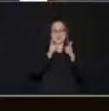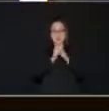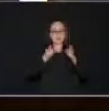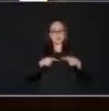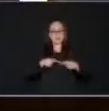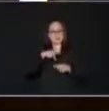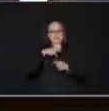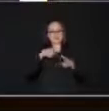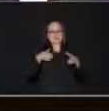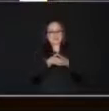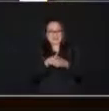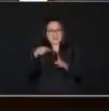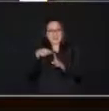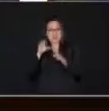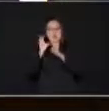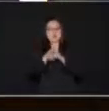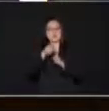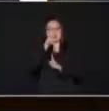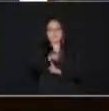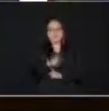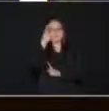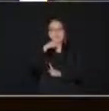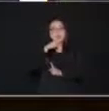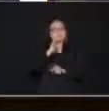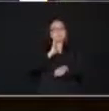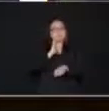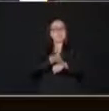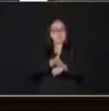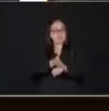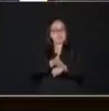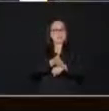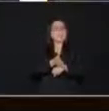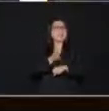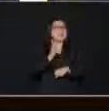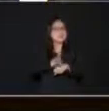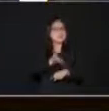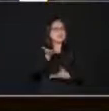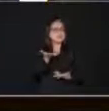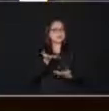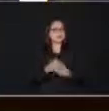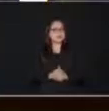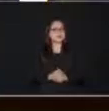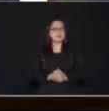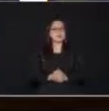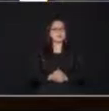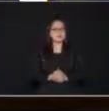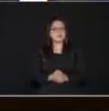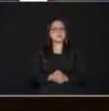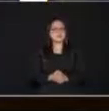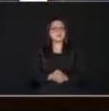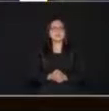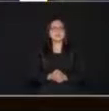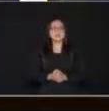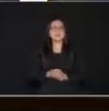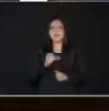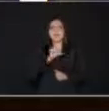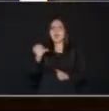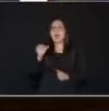15, 20% sobre 300 millones de pesos. Se encarecían por eso las obras. Se encarecían las obras. Entonces, yo sí